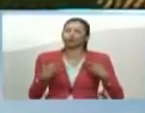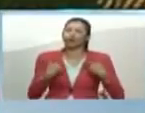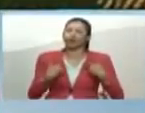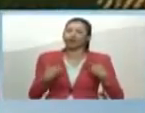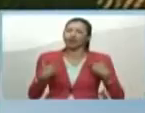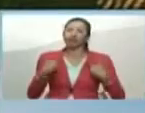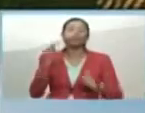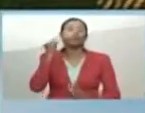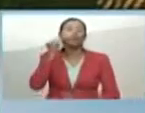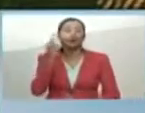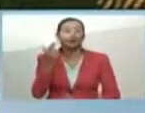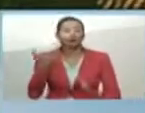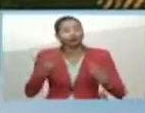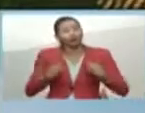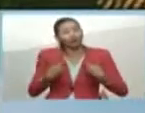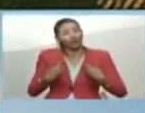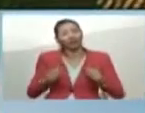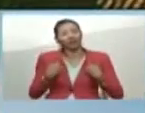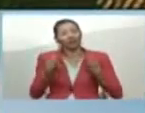mujer.